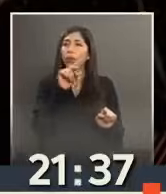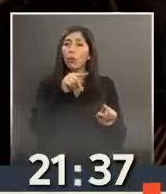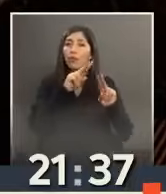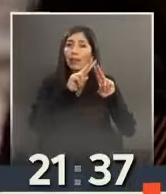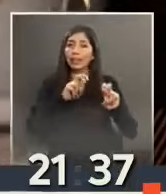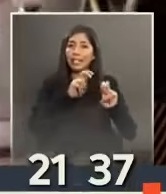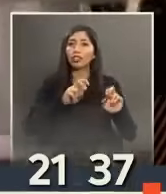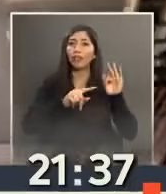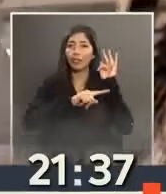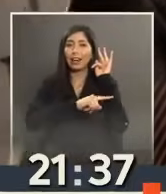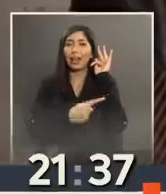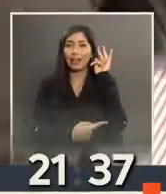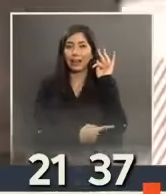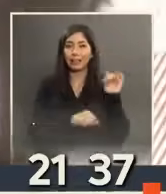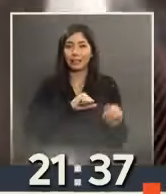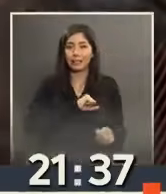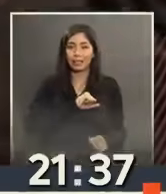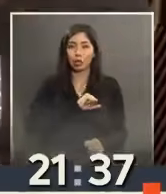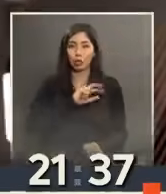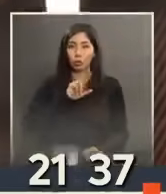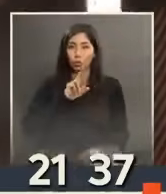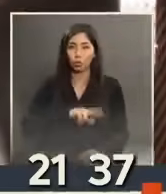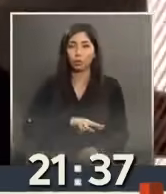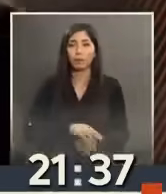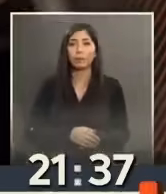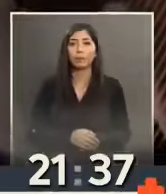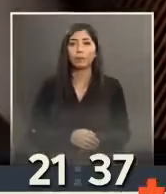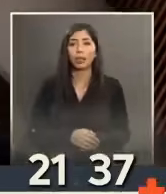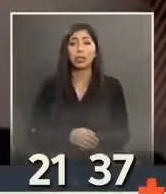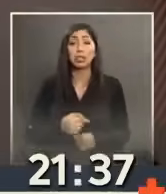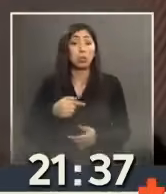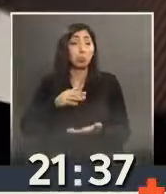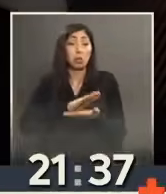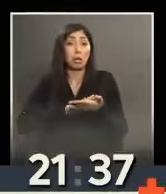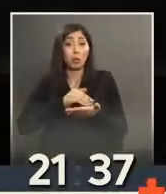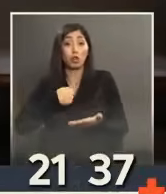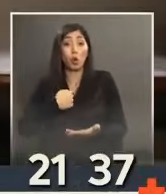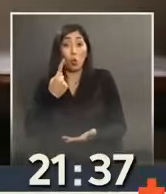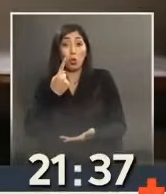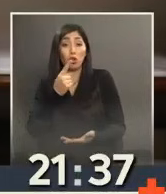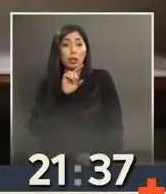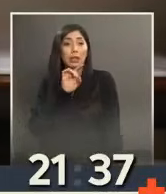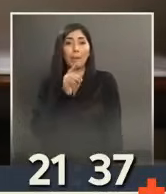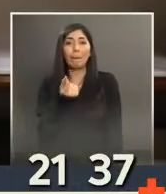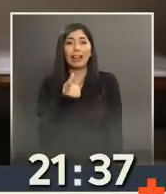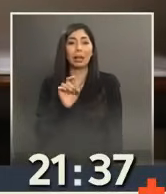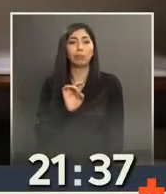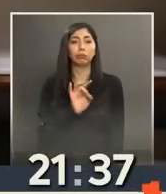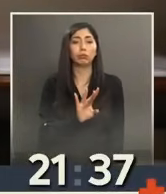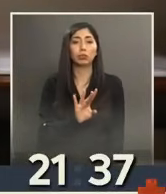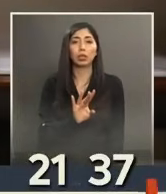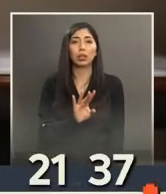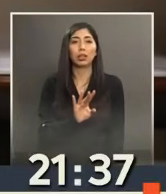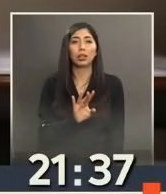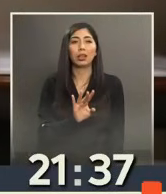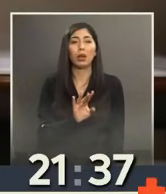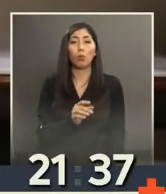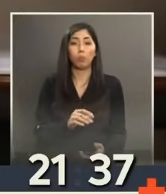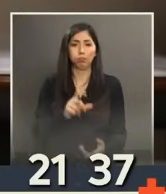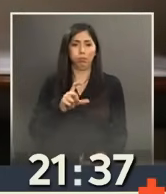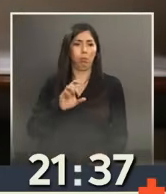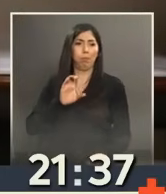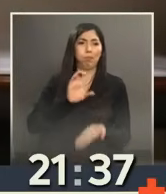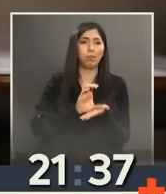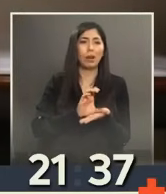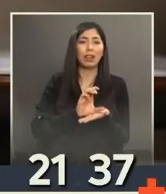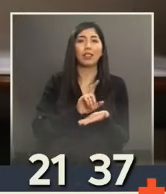Fiscalía Metropolitana Sur. Cuando yo, en vez de hacer un solo depósito, hago 3 o 4 por cifras menores, o en vez de un día depositar